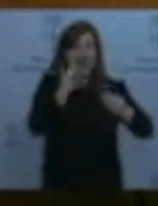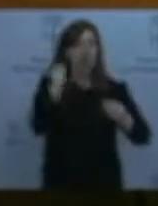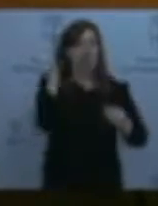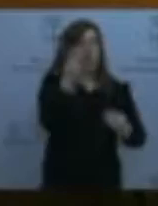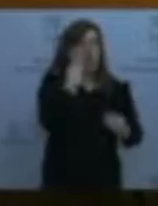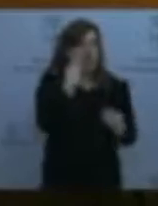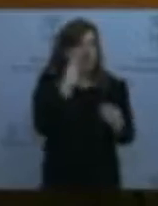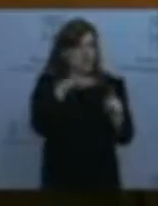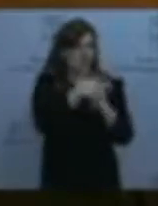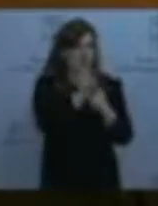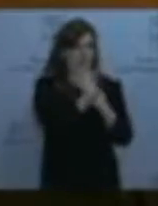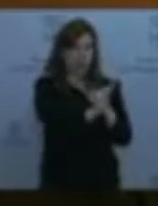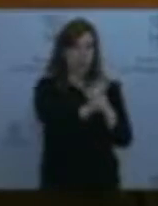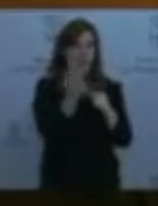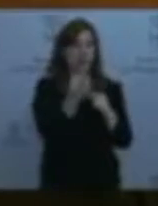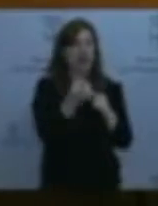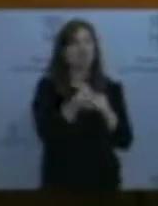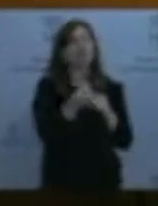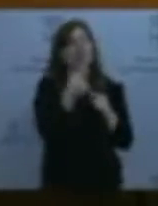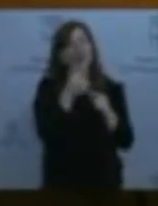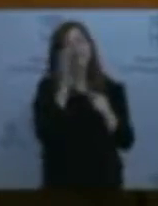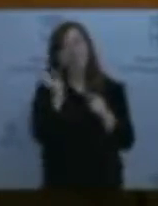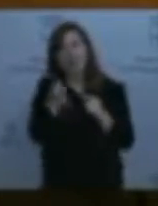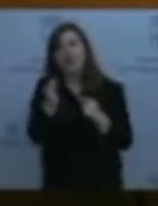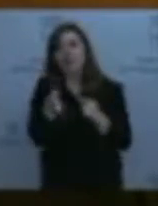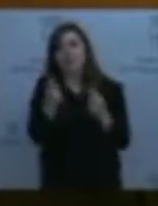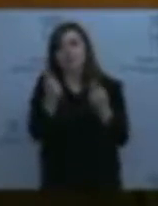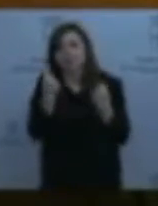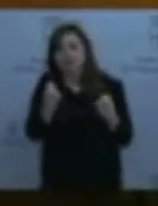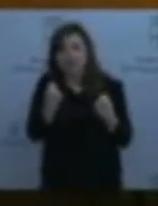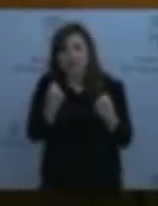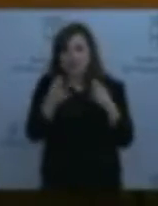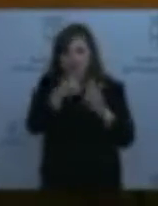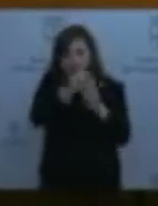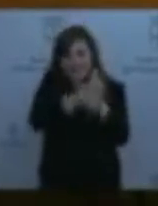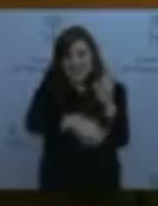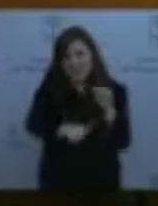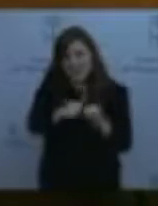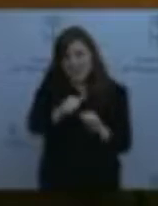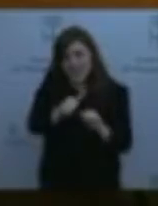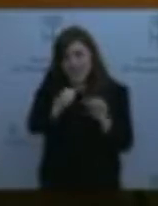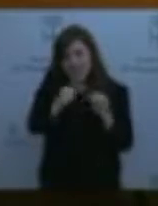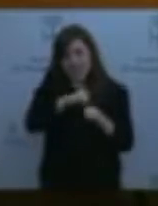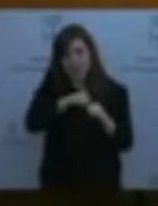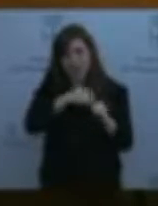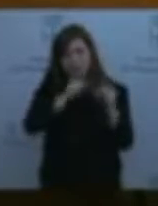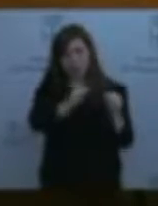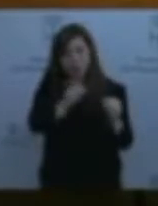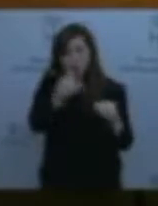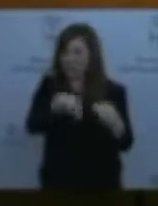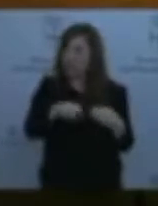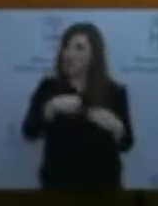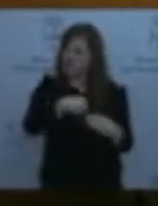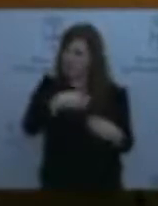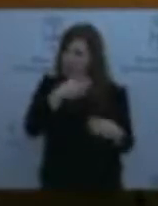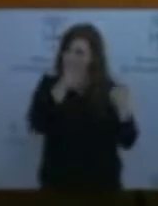puesta en evidencia. Con las listas negras nos costó lo suyo, vímonos negros precisamente para conseguir que les publicara.